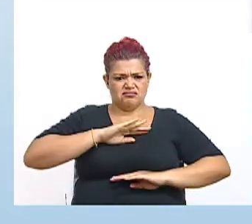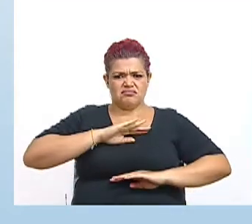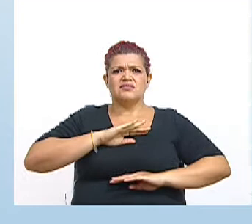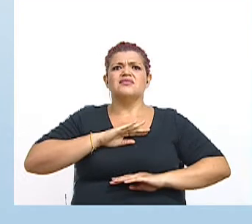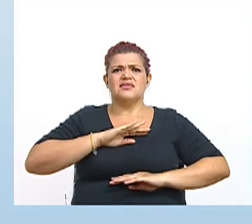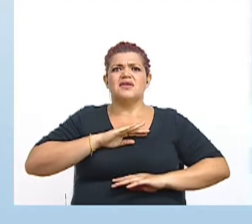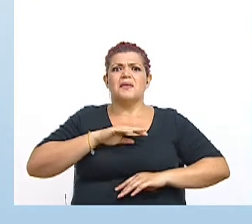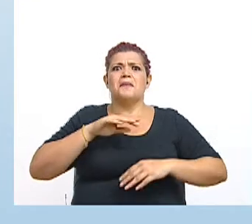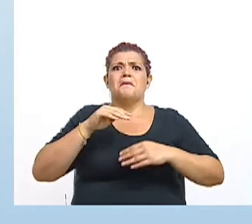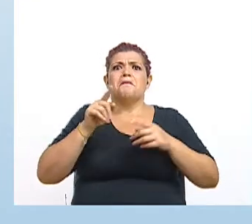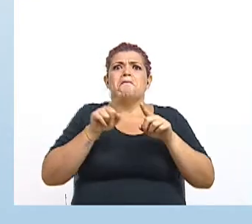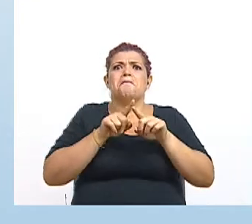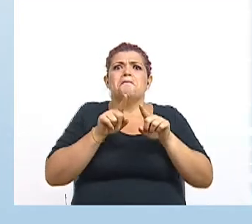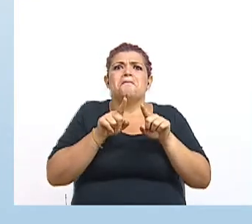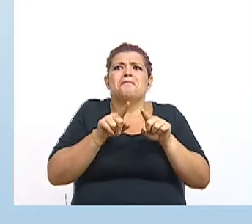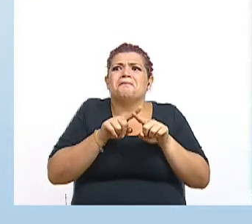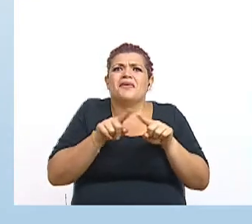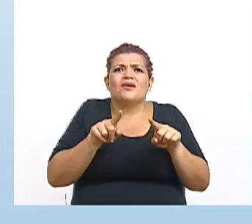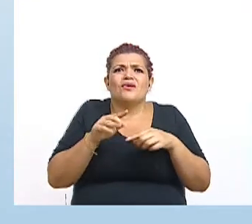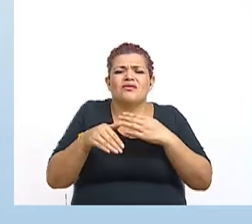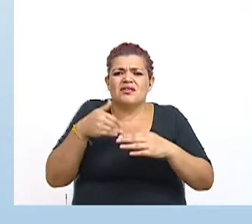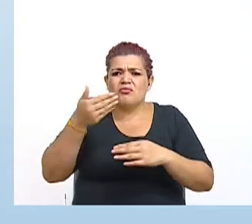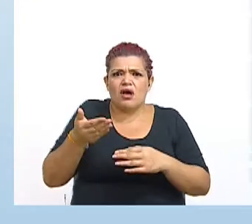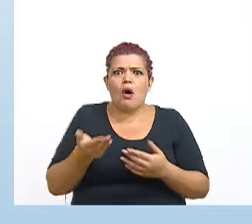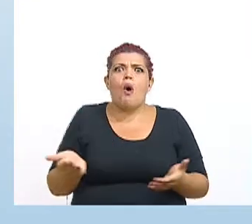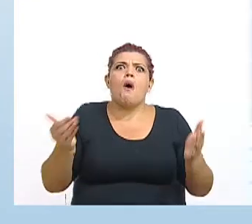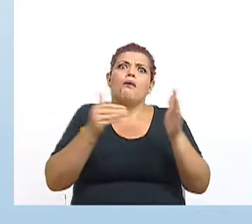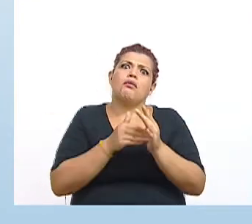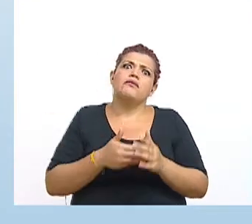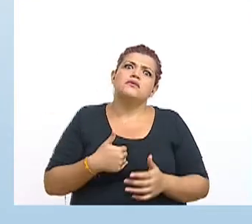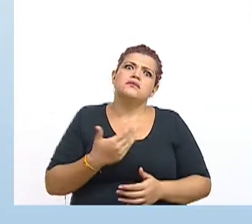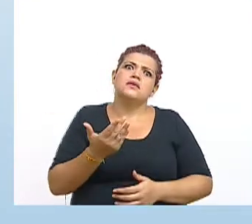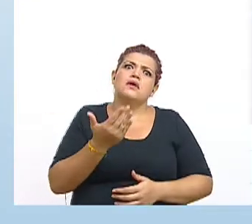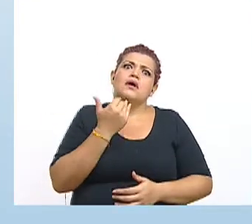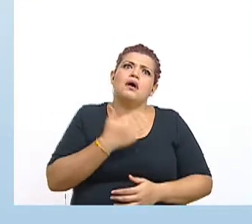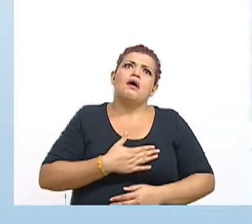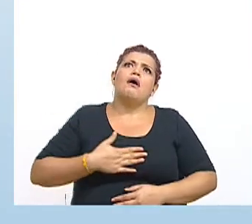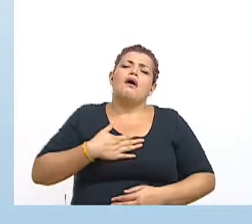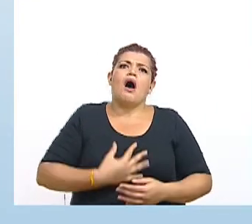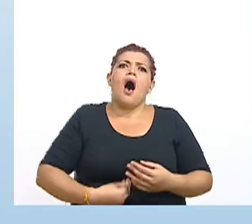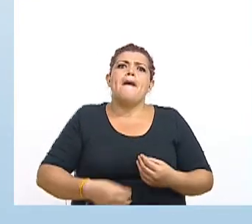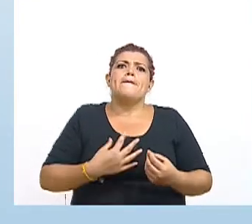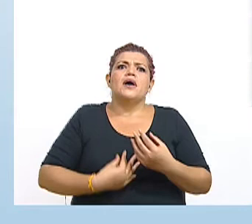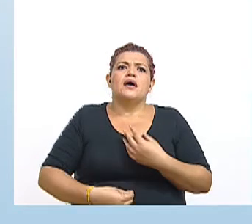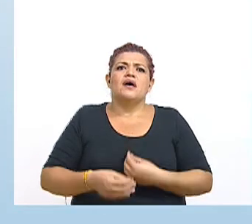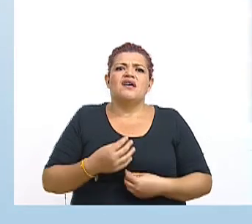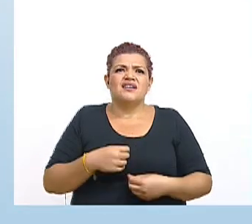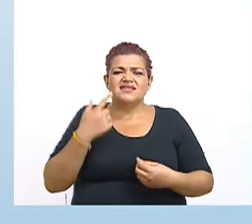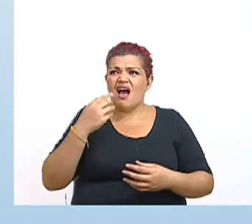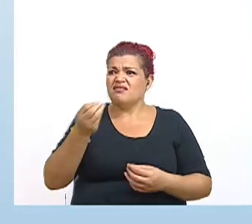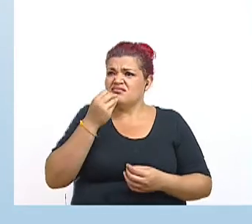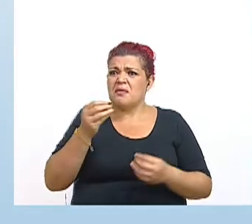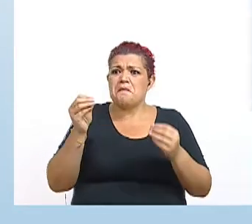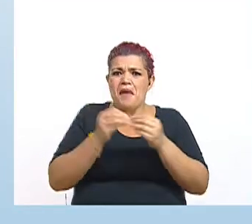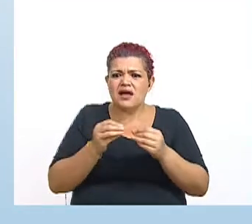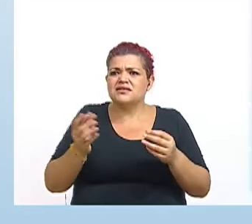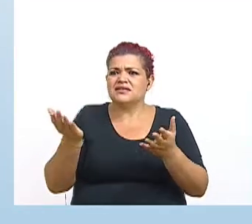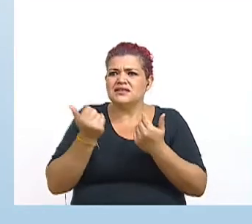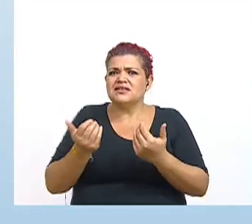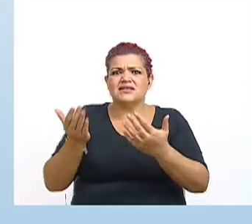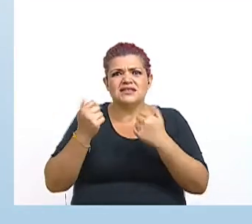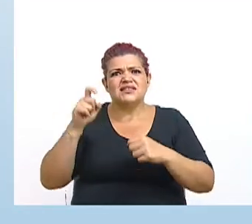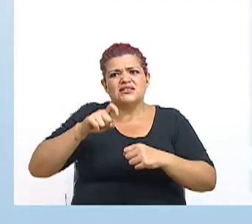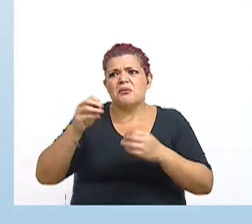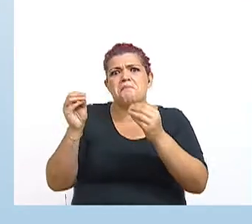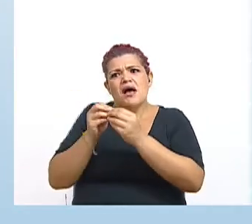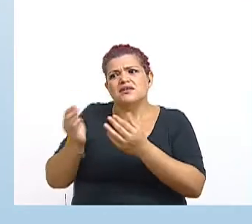temporalmente. Eventualmente voy a tener hambre de nuevo y voy a necesitar más recursos, recursos que ya consumí y que necesito adquirir de